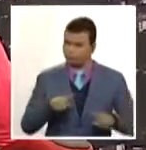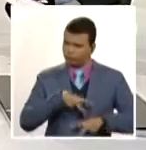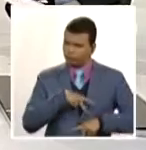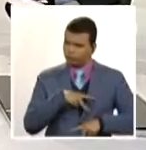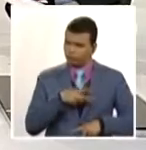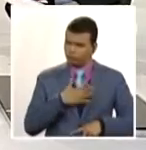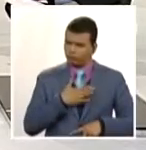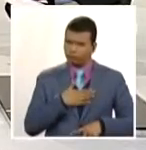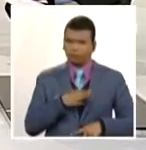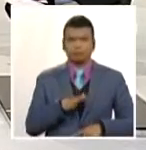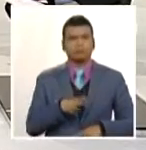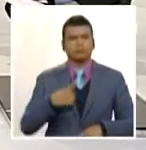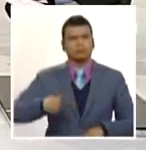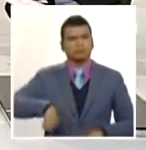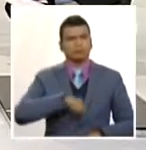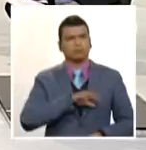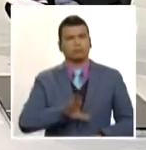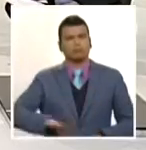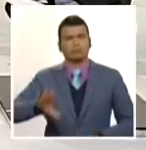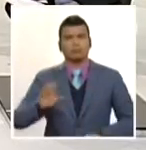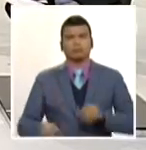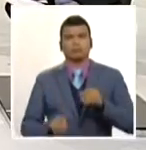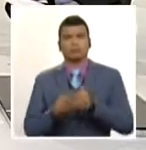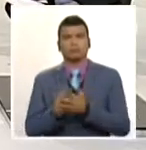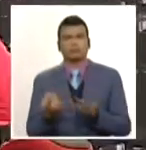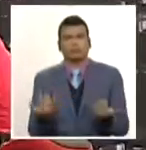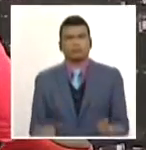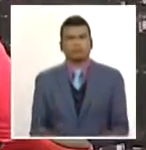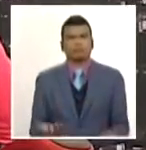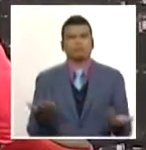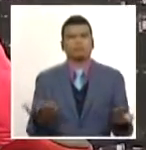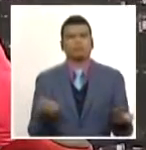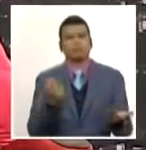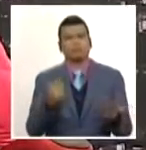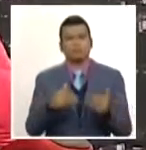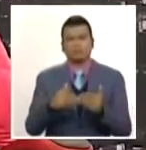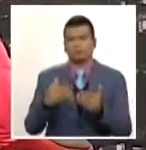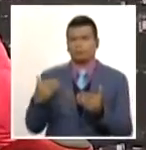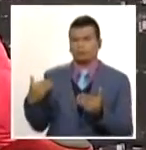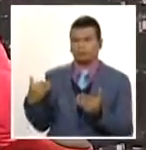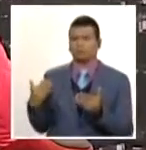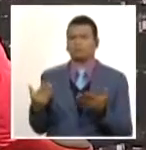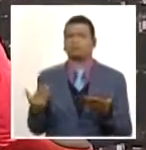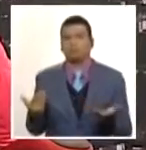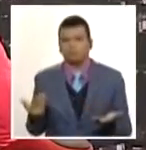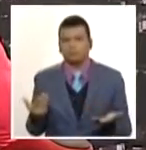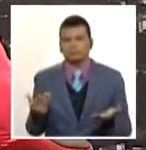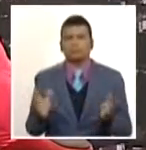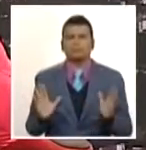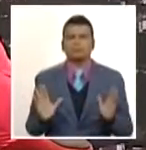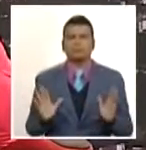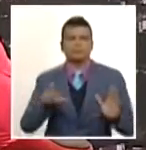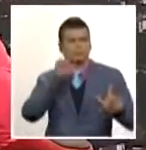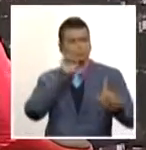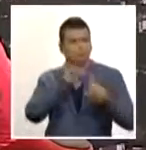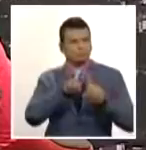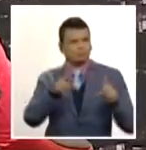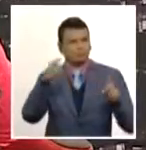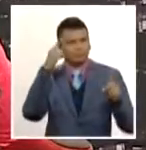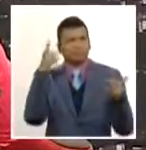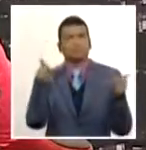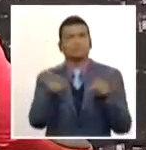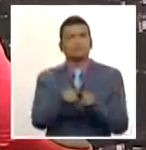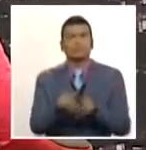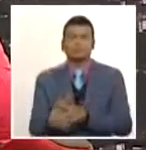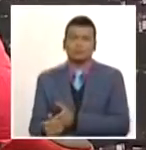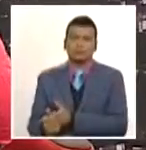claro, es que nuestro departamento fue pionero a nivel nacional y ahora que estamos un poquito rezagados, pero ese es el empuje que queremos, dejarle como una carta de